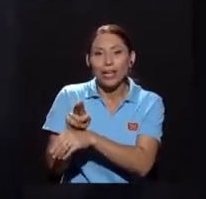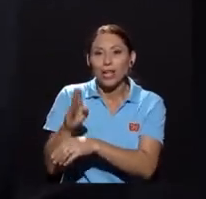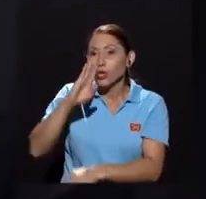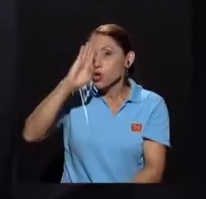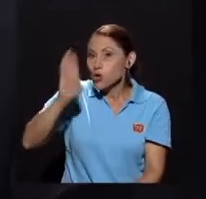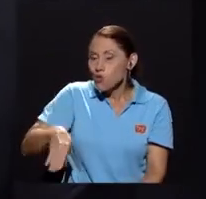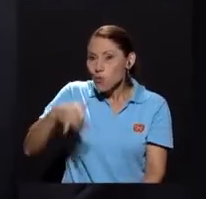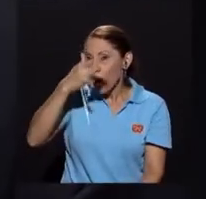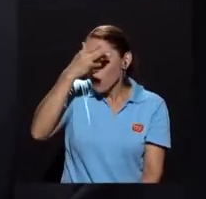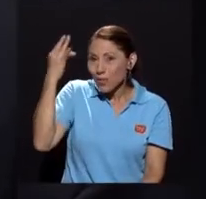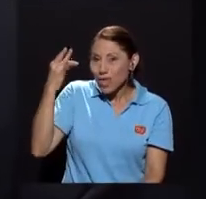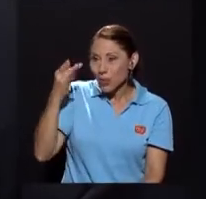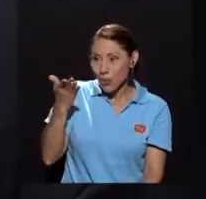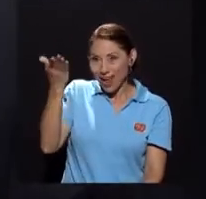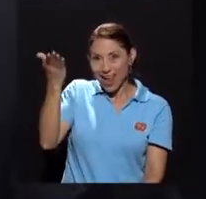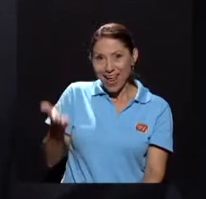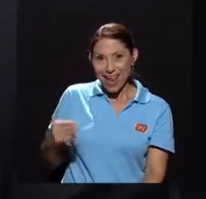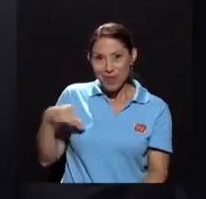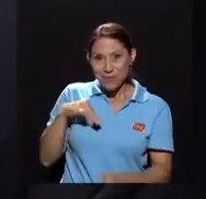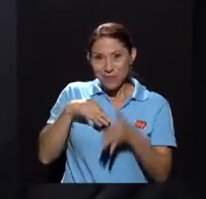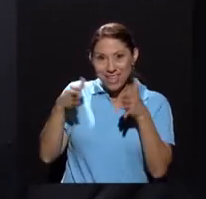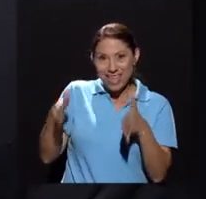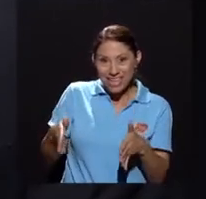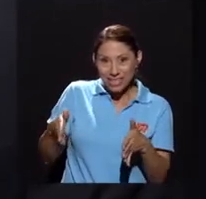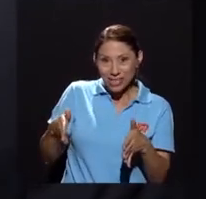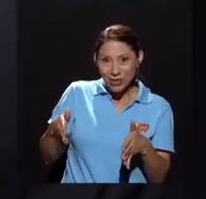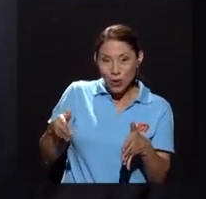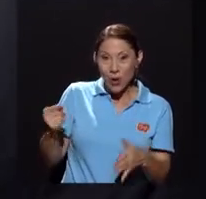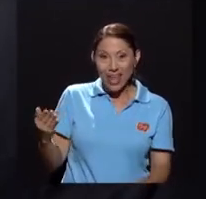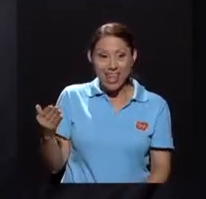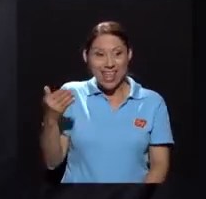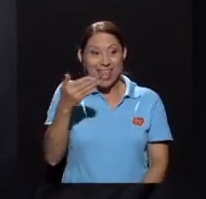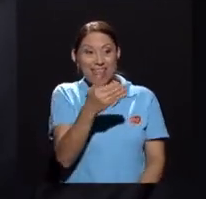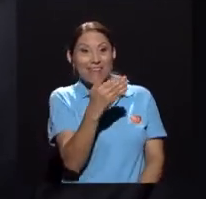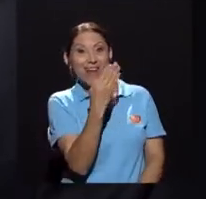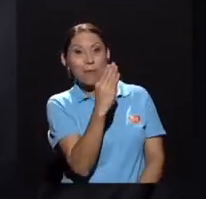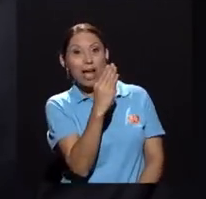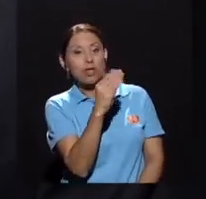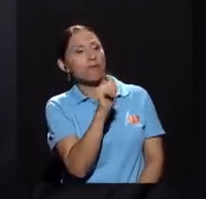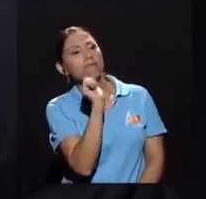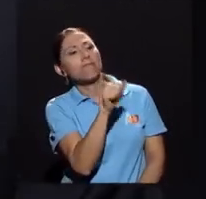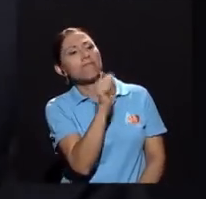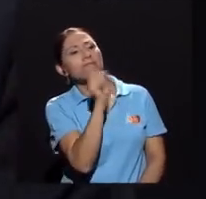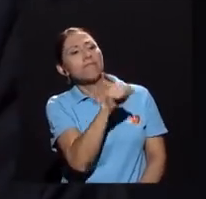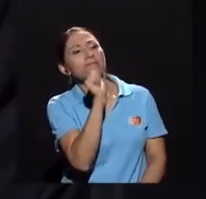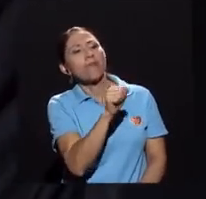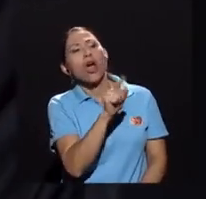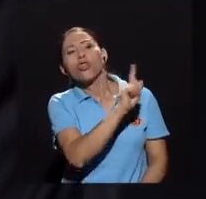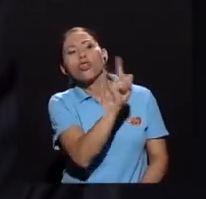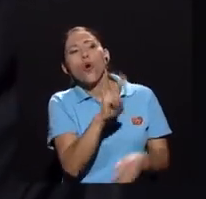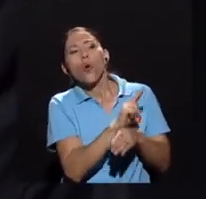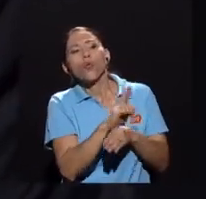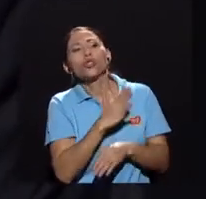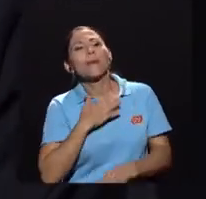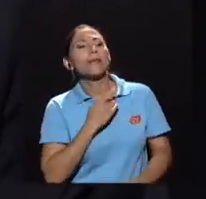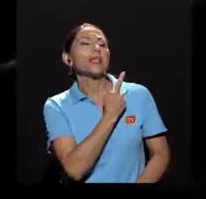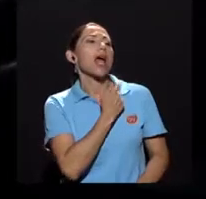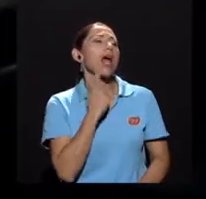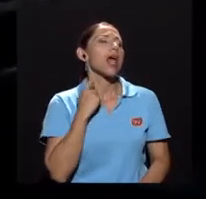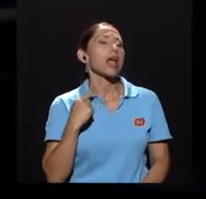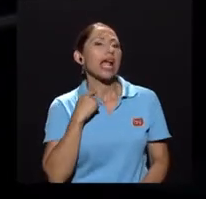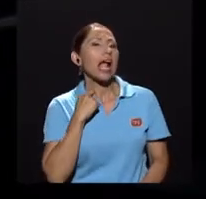el señor ministro de salud y hoy nos tocaba la potencia no se ponga las lociones mira están caras ustedes me gastan todas las